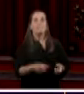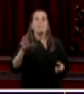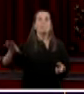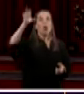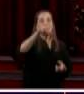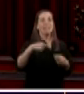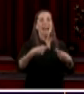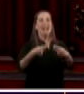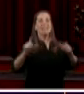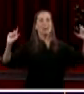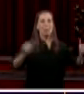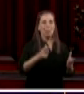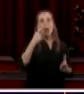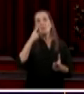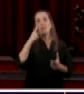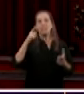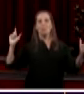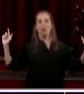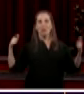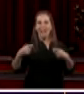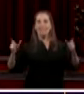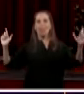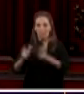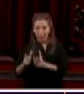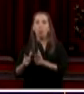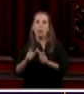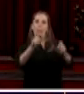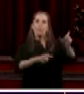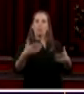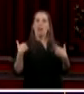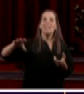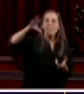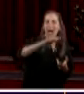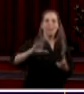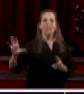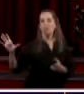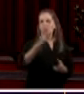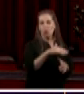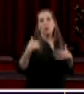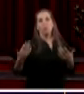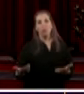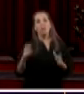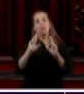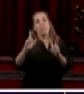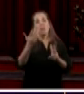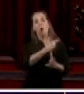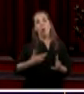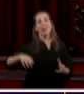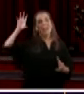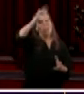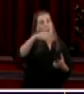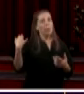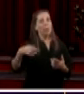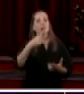subiendo Pero además Pero además claro o sea va a subir la presión tributaria porque vas a tener más más actividad externa exportaciones e